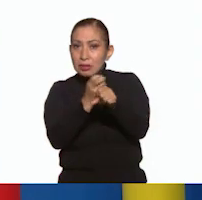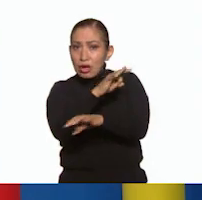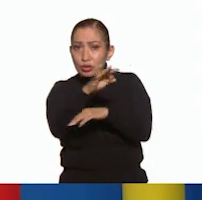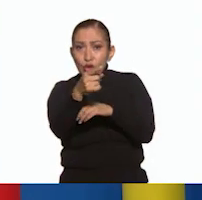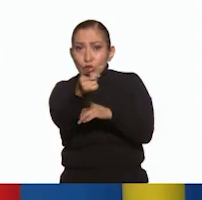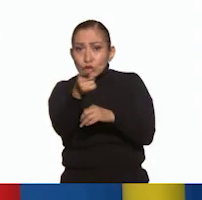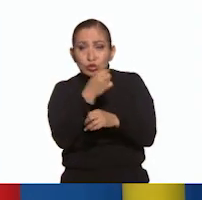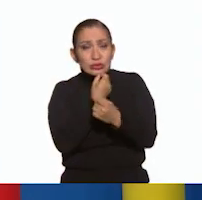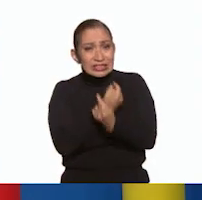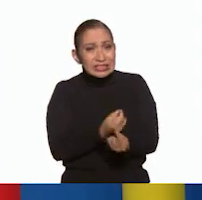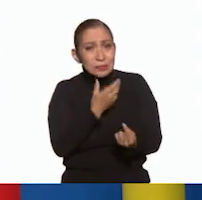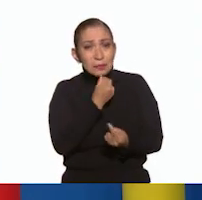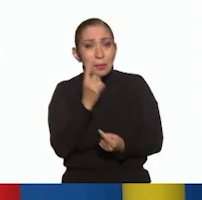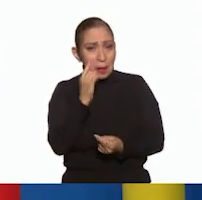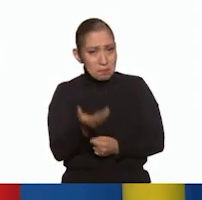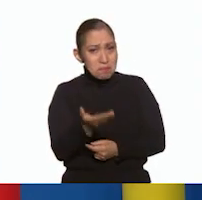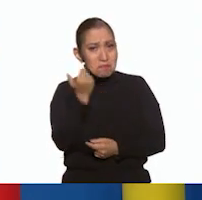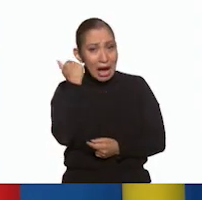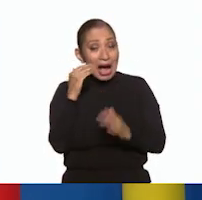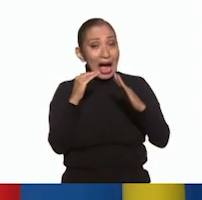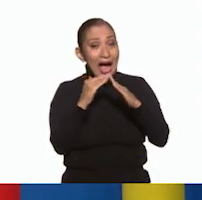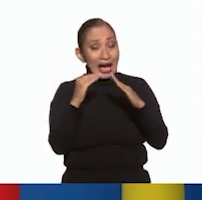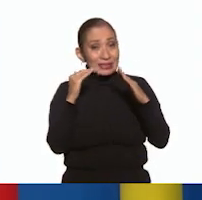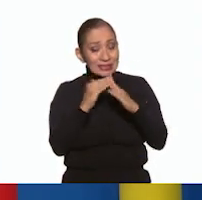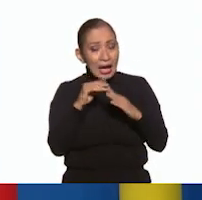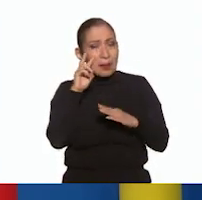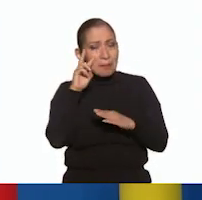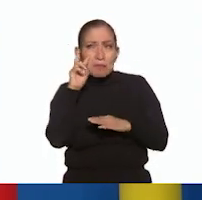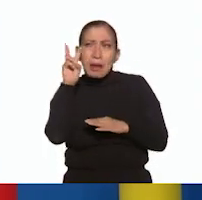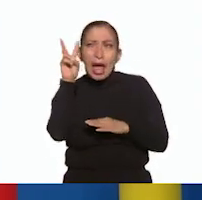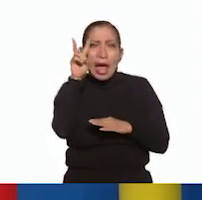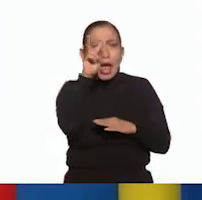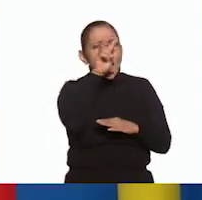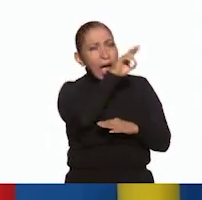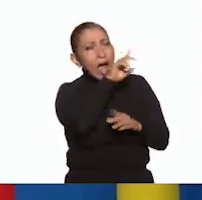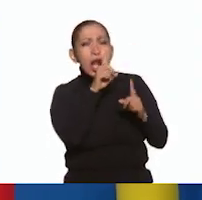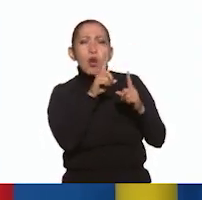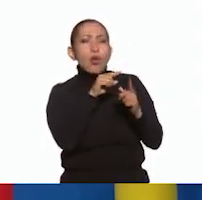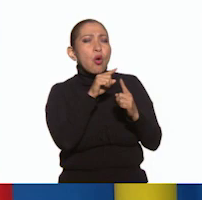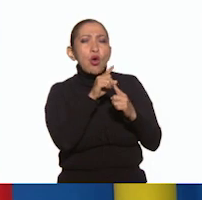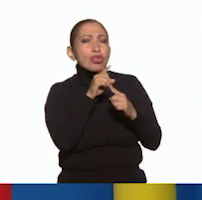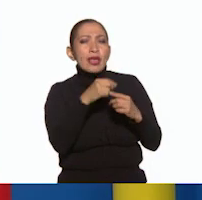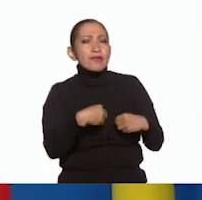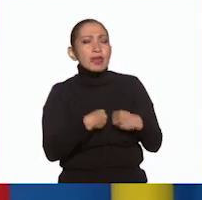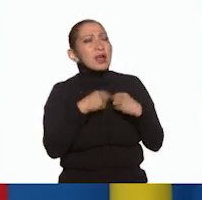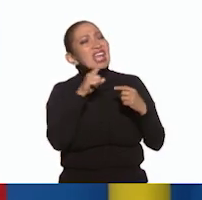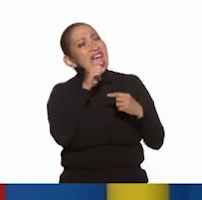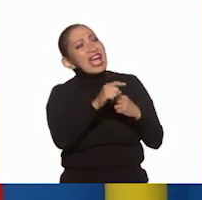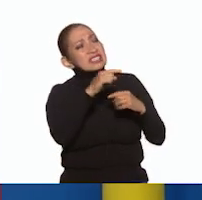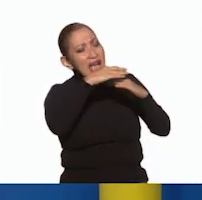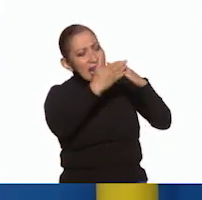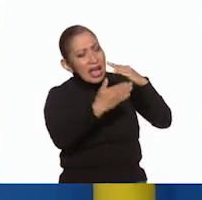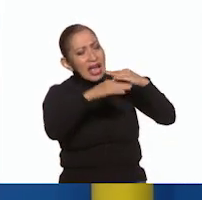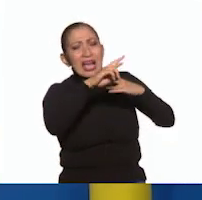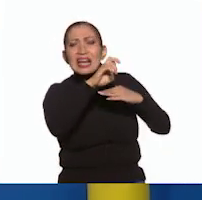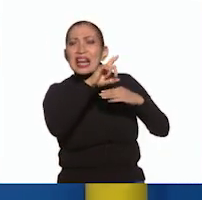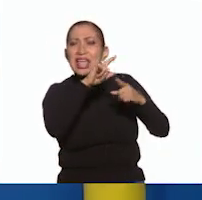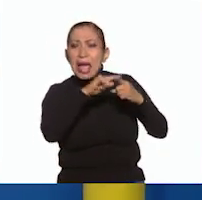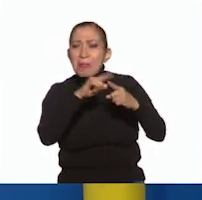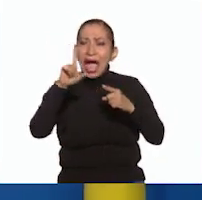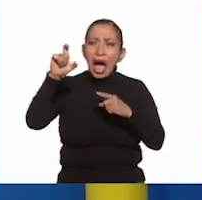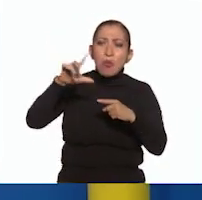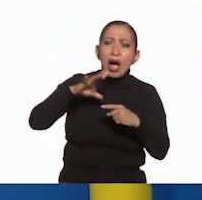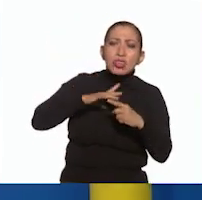los niños y las niñas que nos acompañan desde casa a que observen en el lugar donde viven cómo es el relieve, la distribución